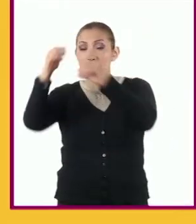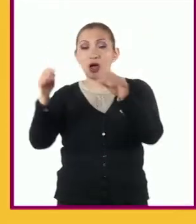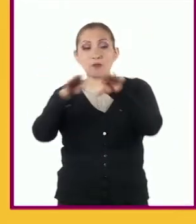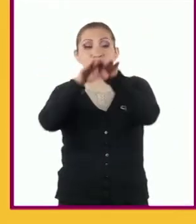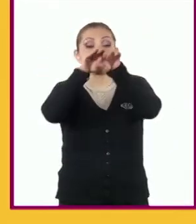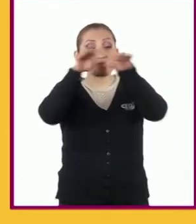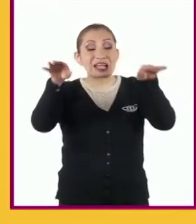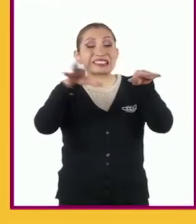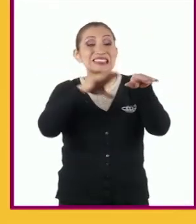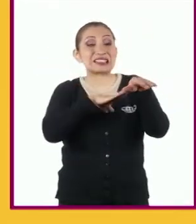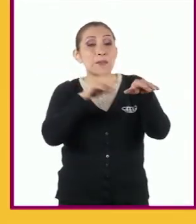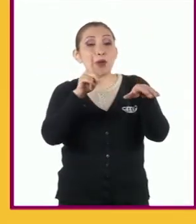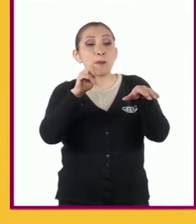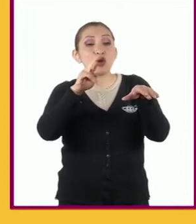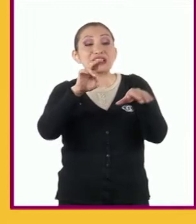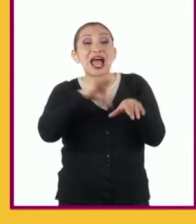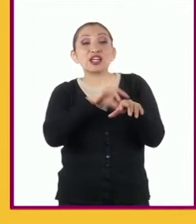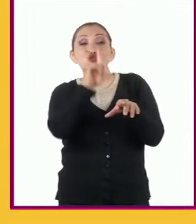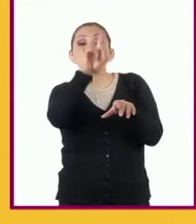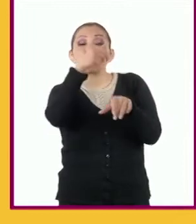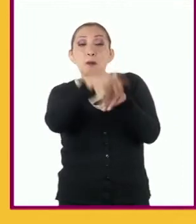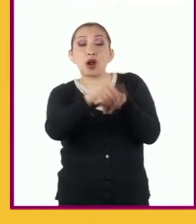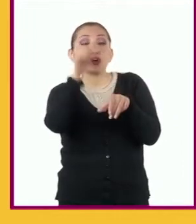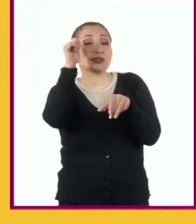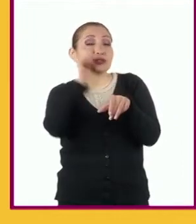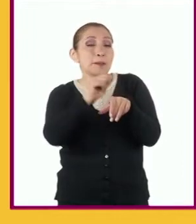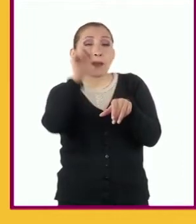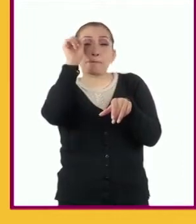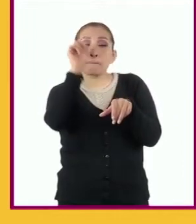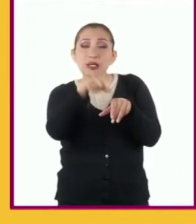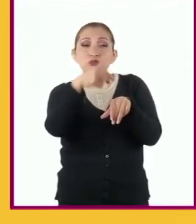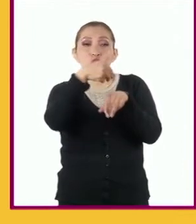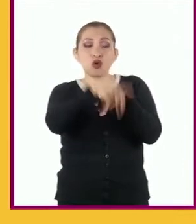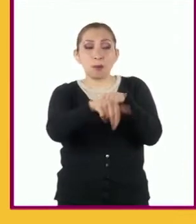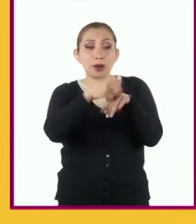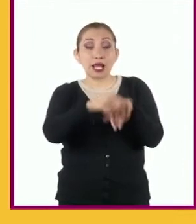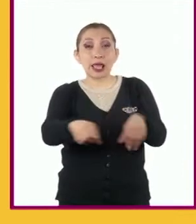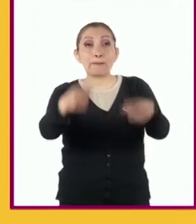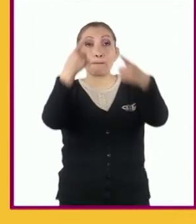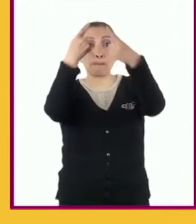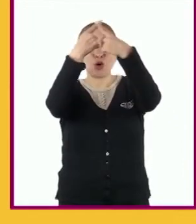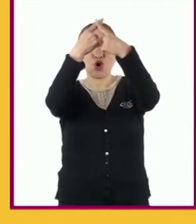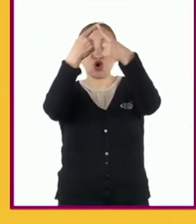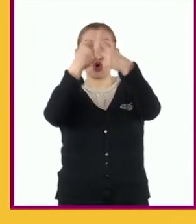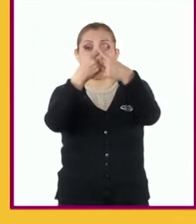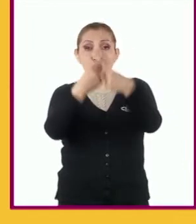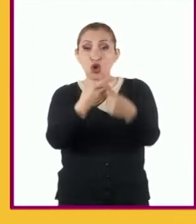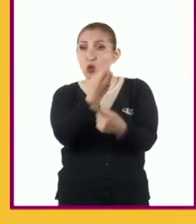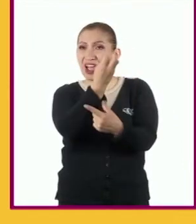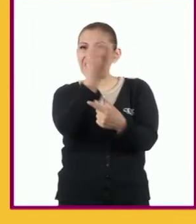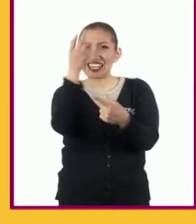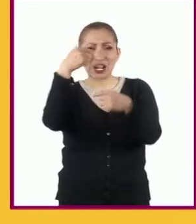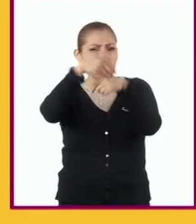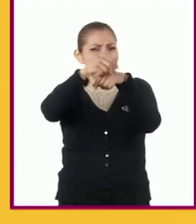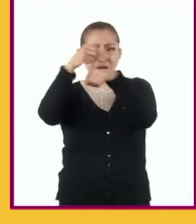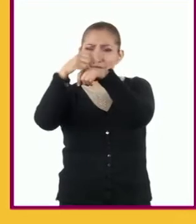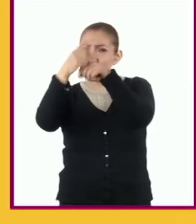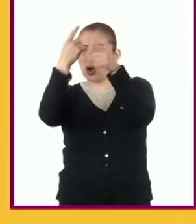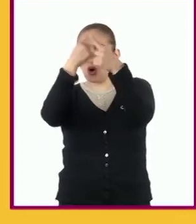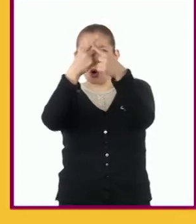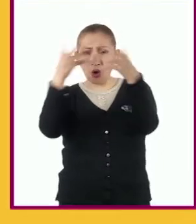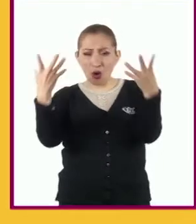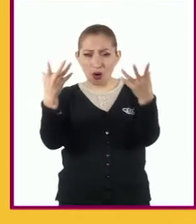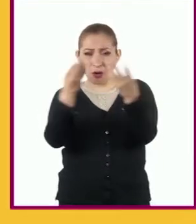proporcional si existe un número, siempre el mismo, que multiplicando a cualquiera de las cantidades de